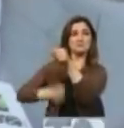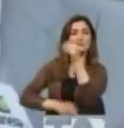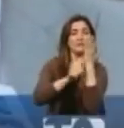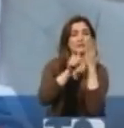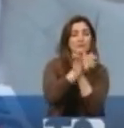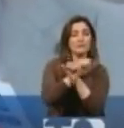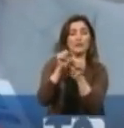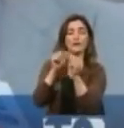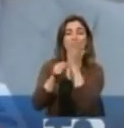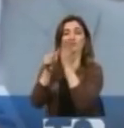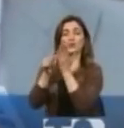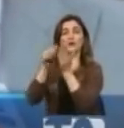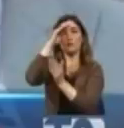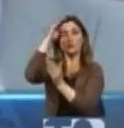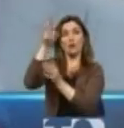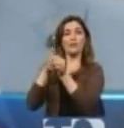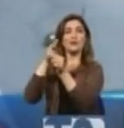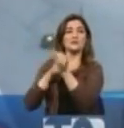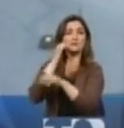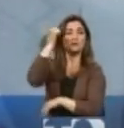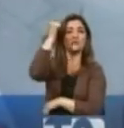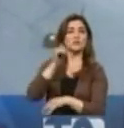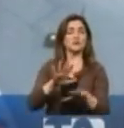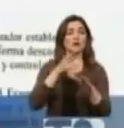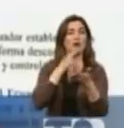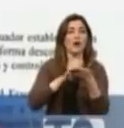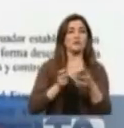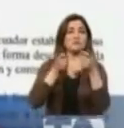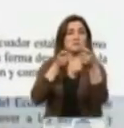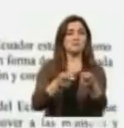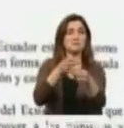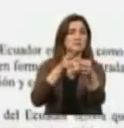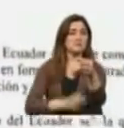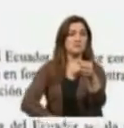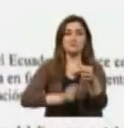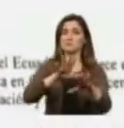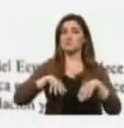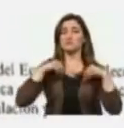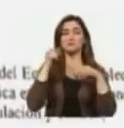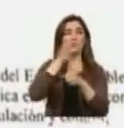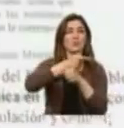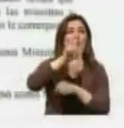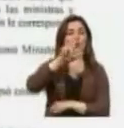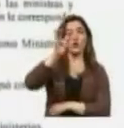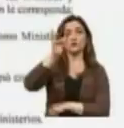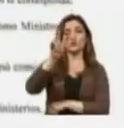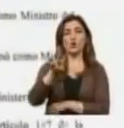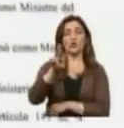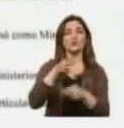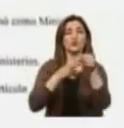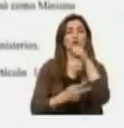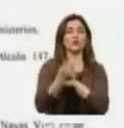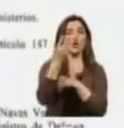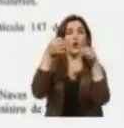Defensa como el ministro del Interior han renunciado el día de ayer. Han sido aceptadas sus renuncias. El decreto 382 es el que hace oficial las renuncias de